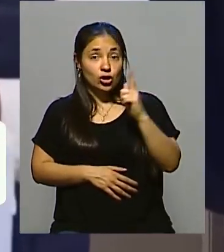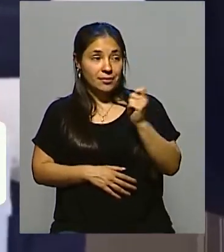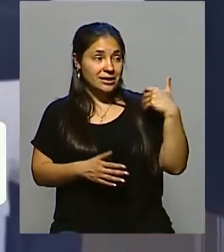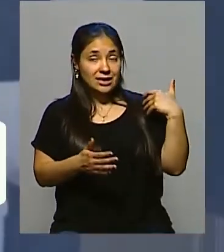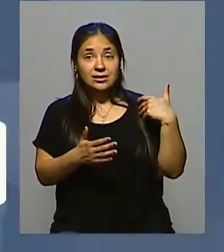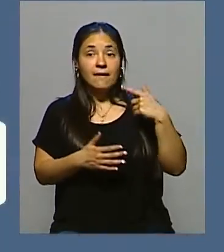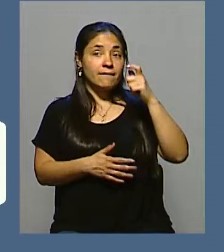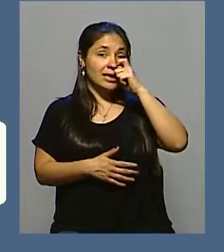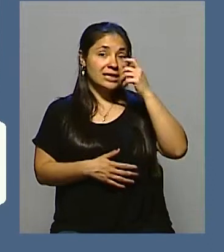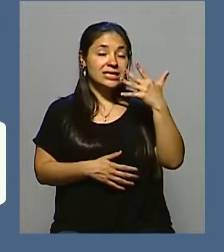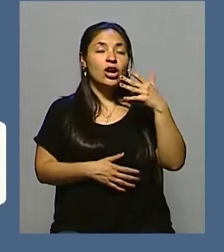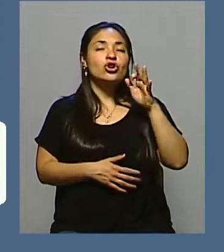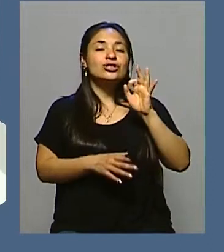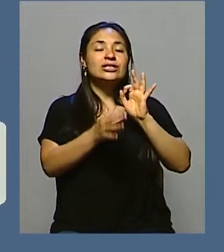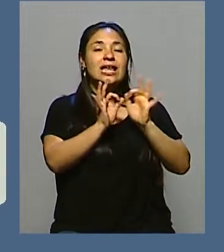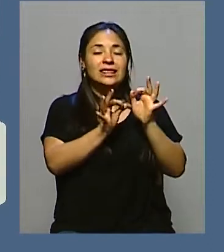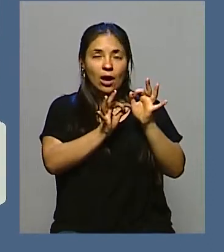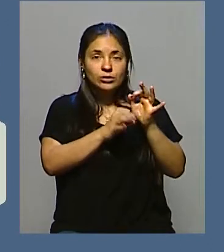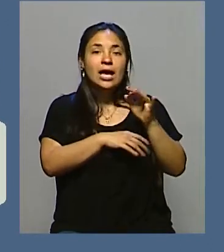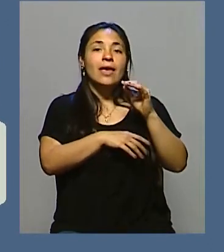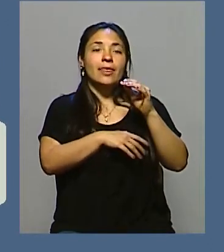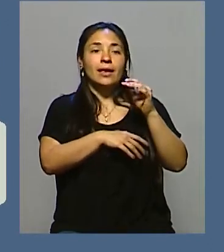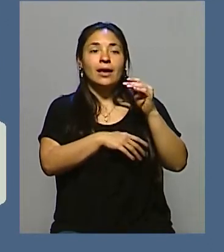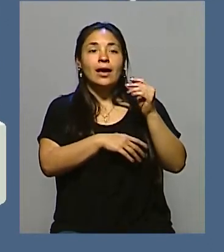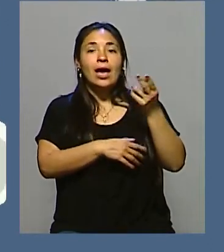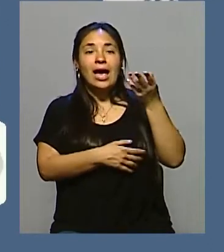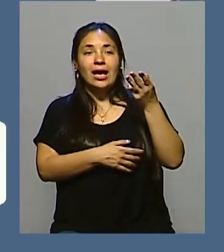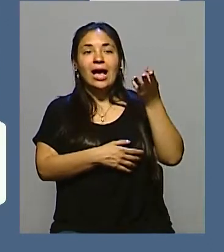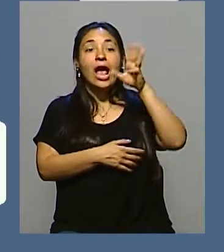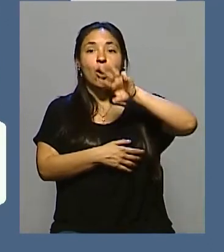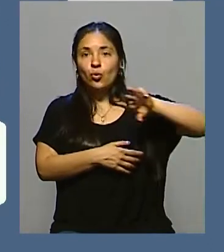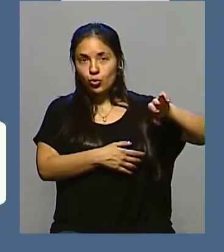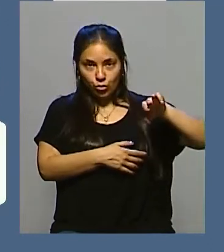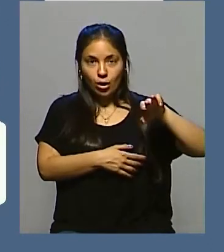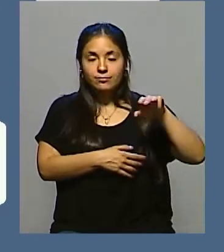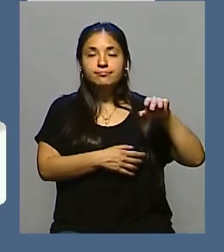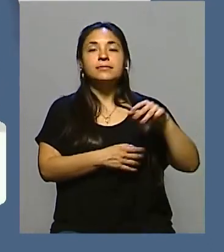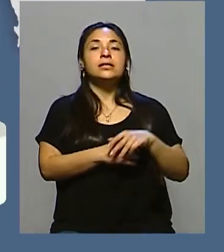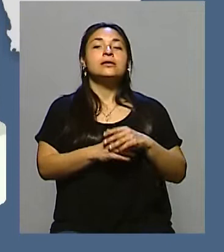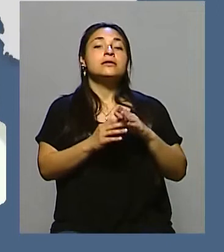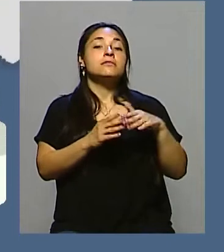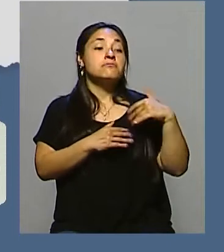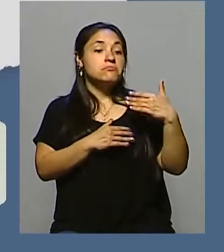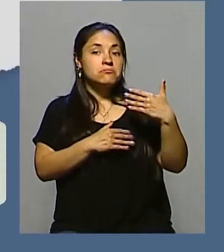salía 25 centavos de euro el metro cúbico. Sí. Luego lo subieron